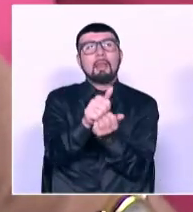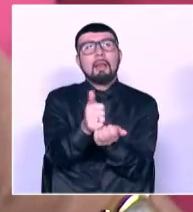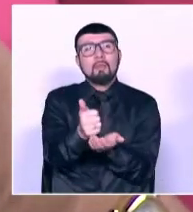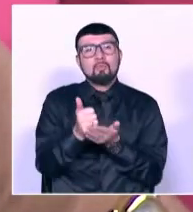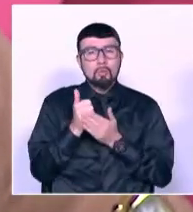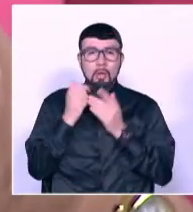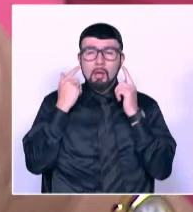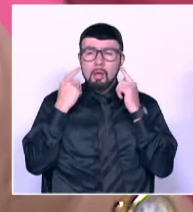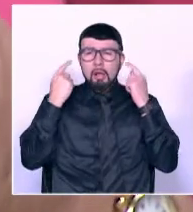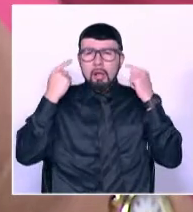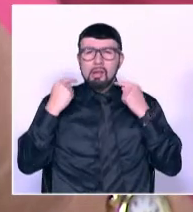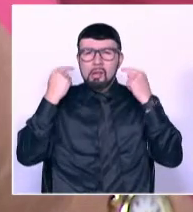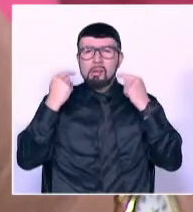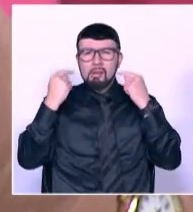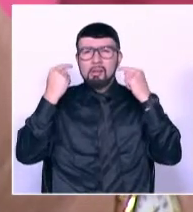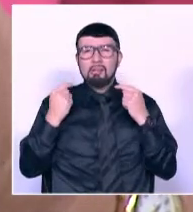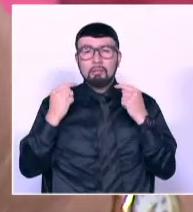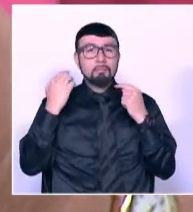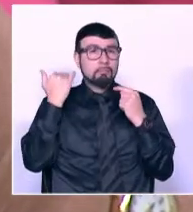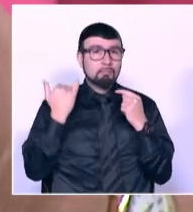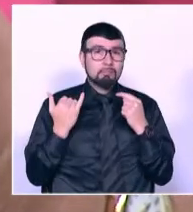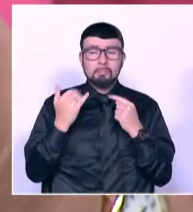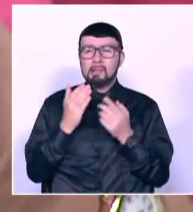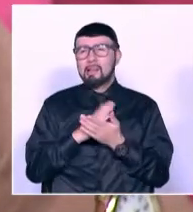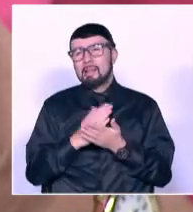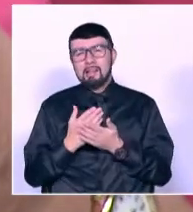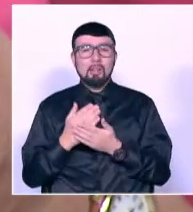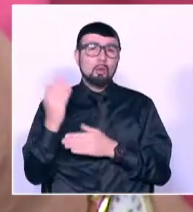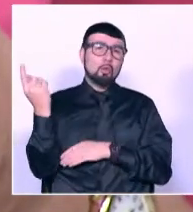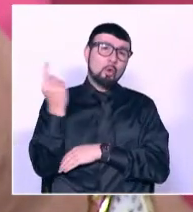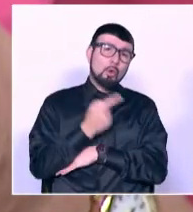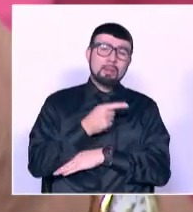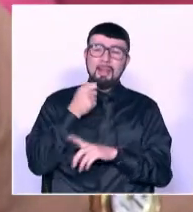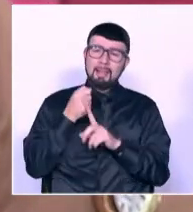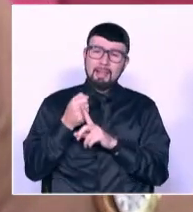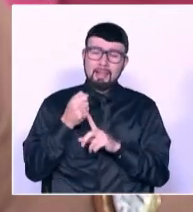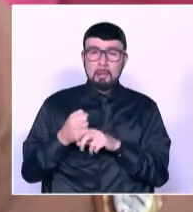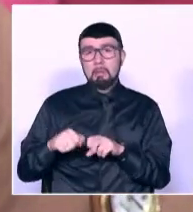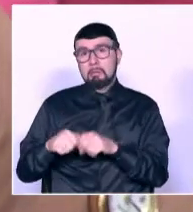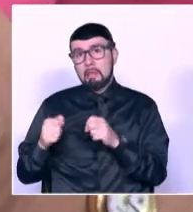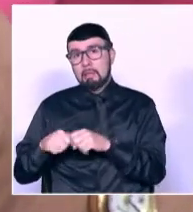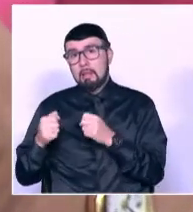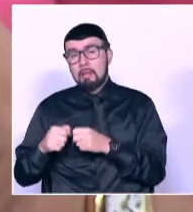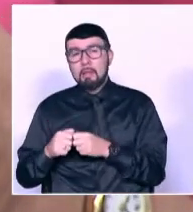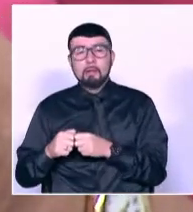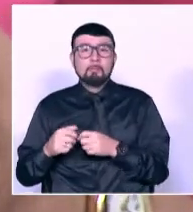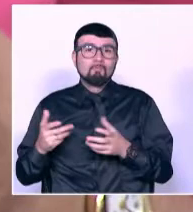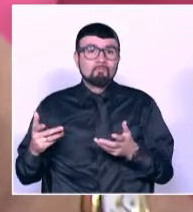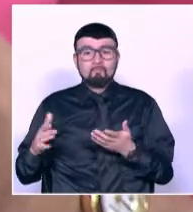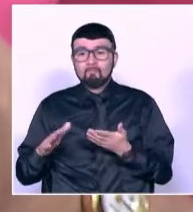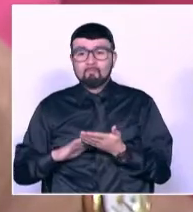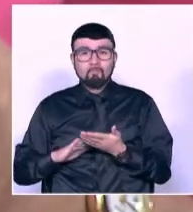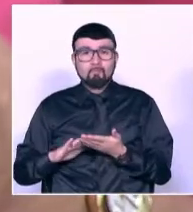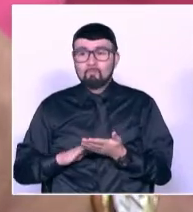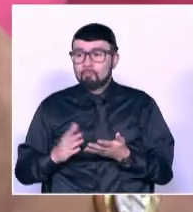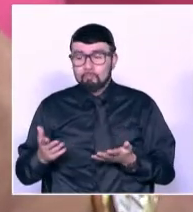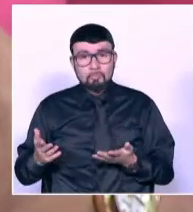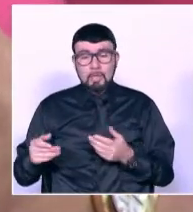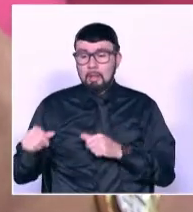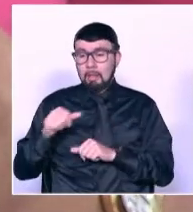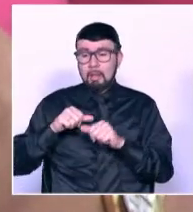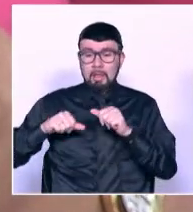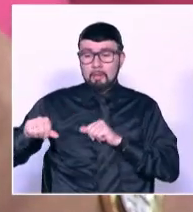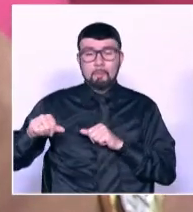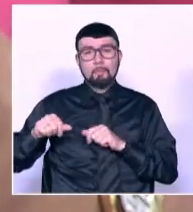si el disco articular está arrugado, maltratado todo el tiempo y se daña, nosotros no podemos